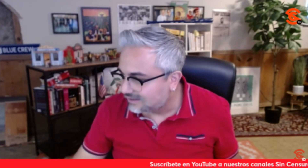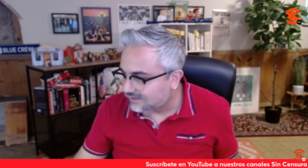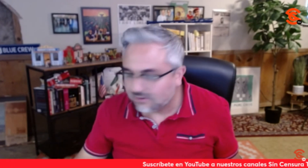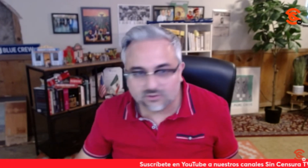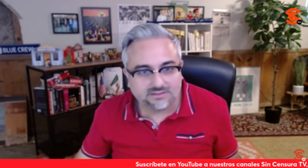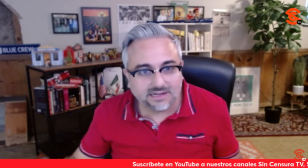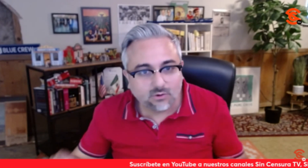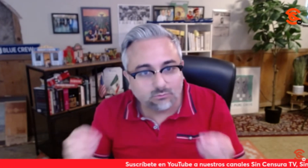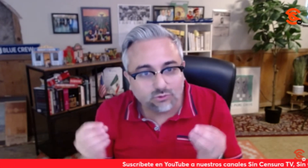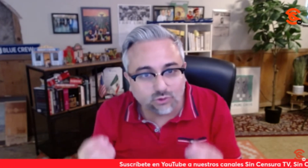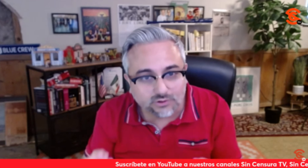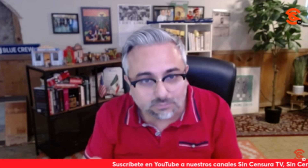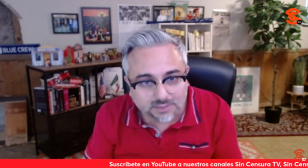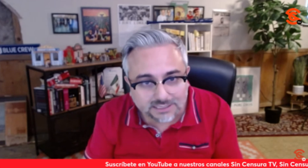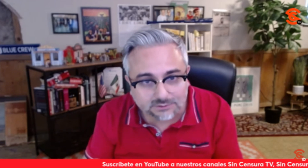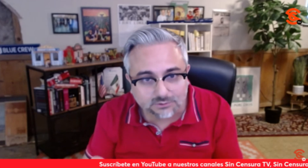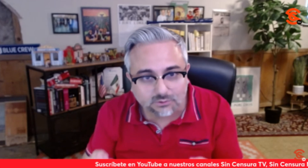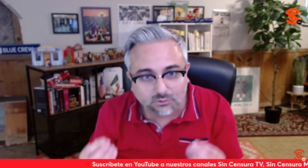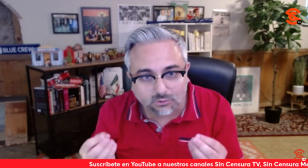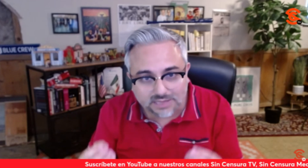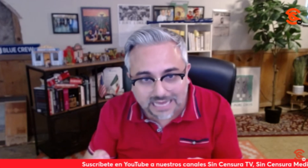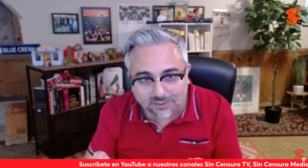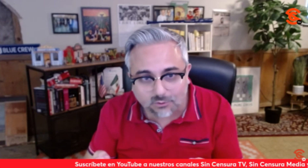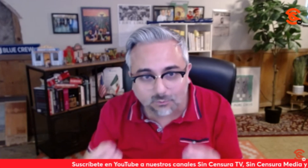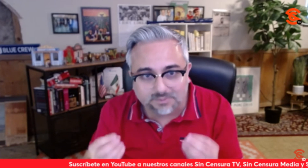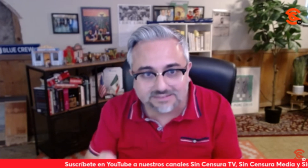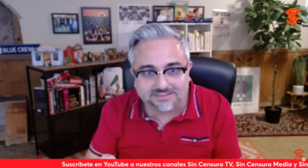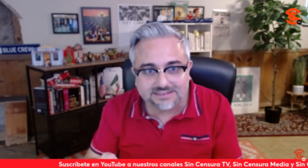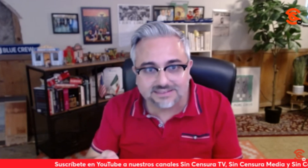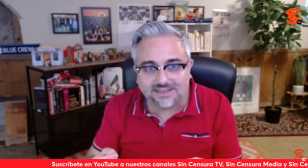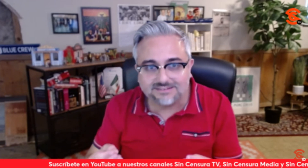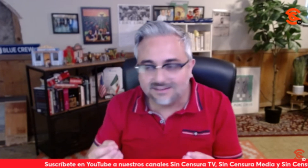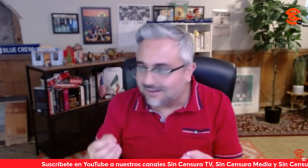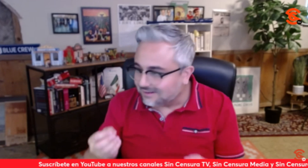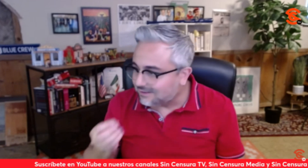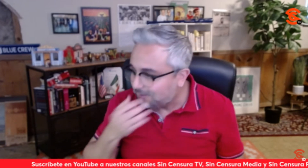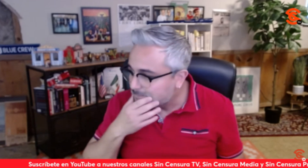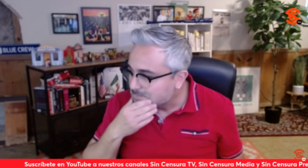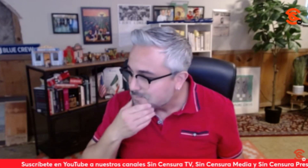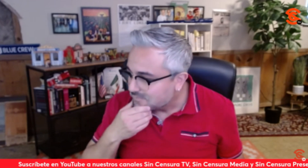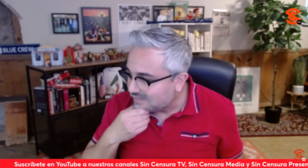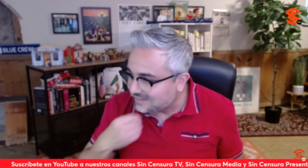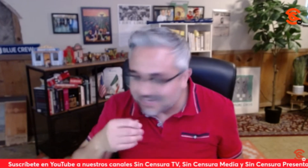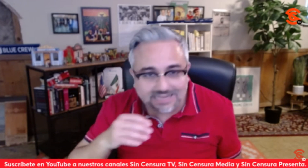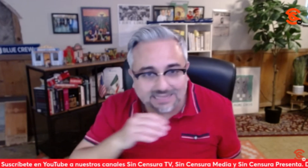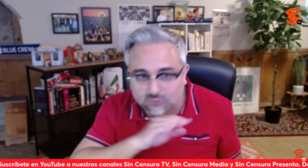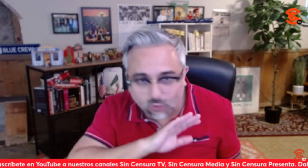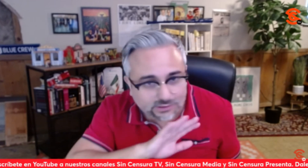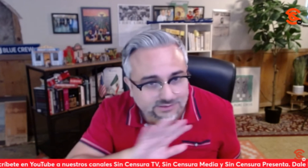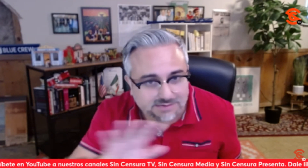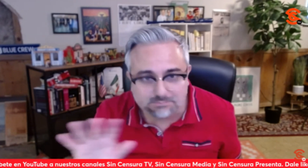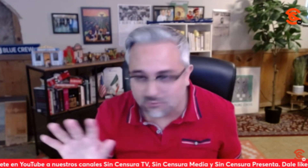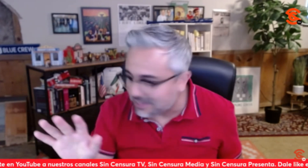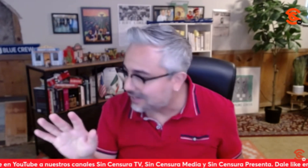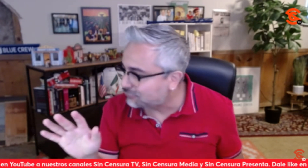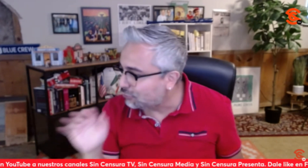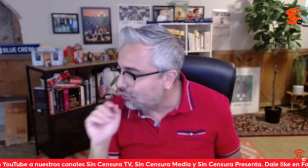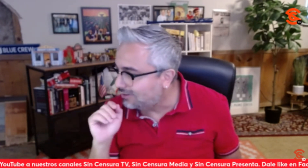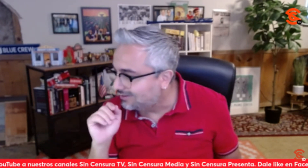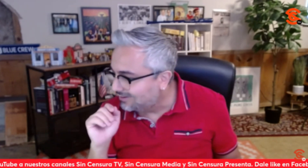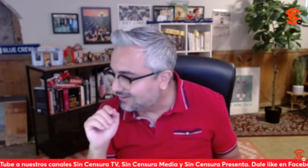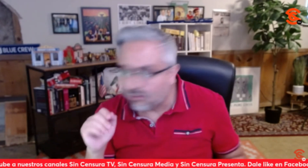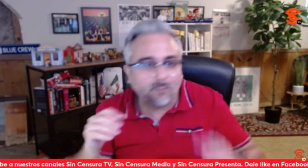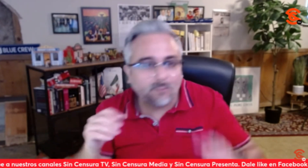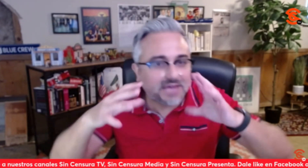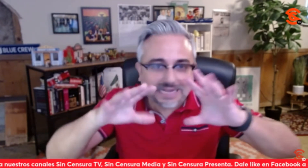risa que lo tratara con mucho respeto, con cuidado, con pincitas, que le diera todo el tiempo la